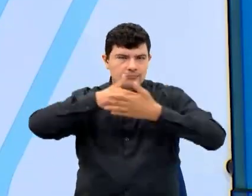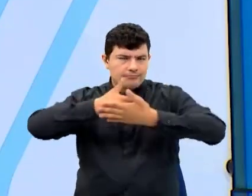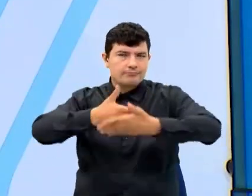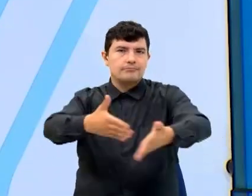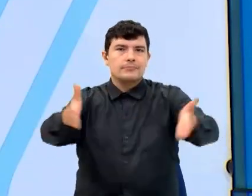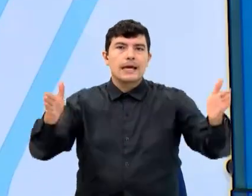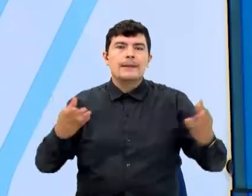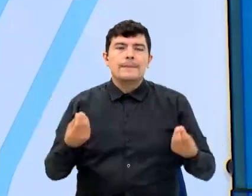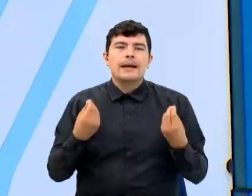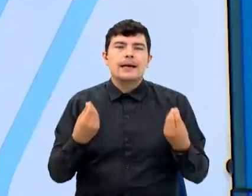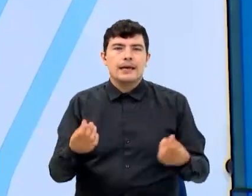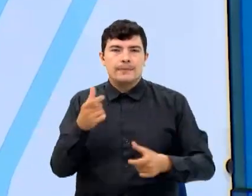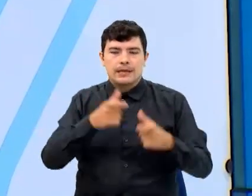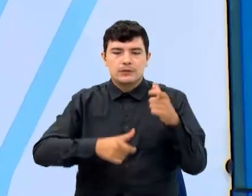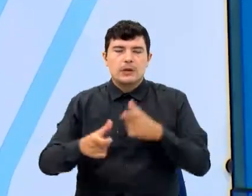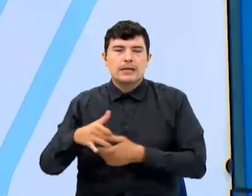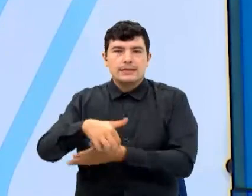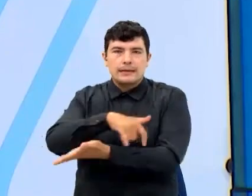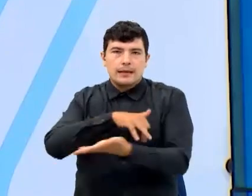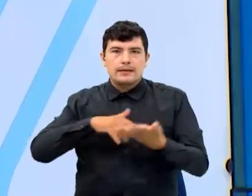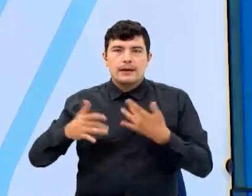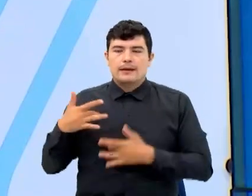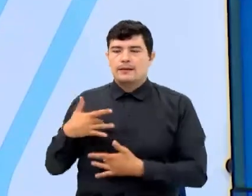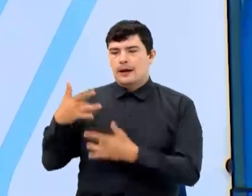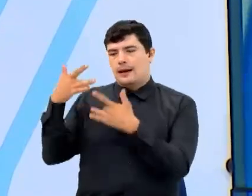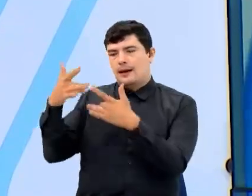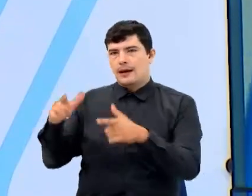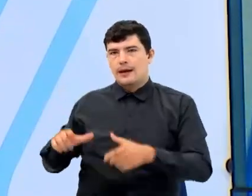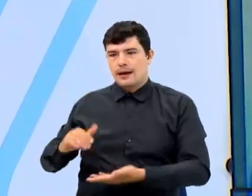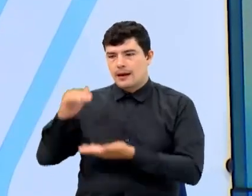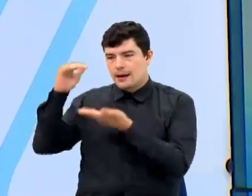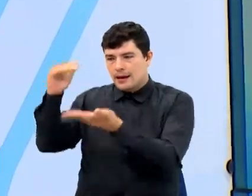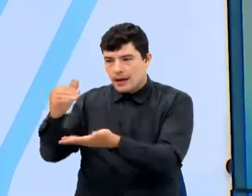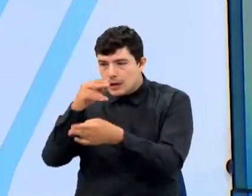los santandereanos regalen alegría a los niños del departamento.